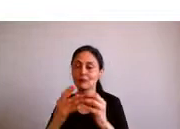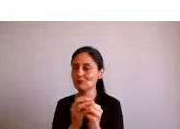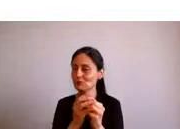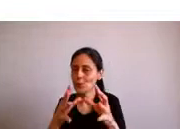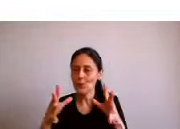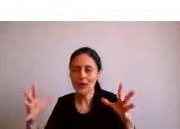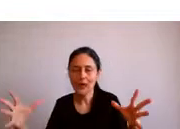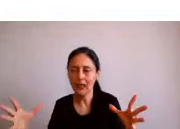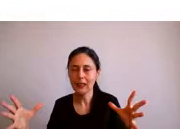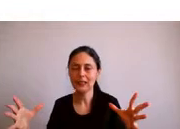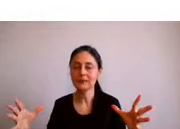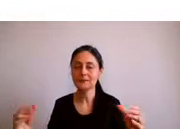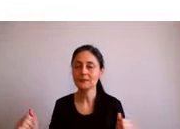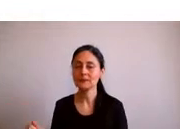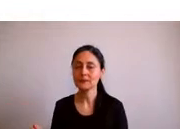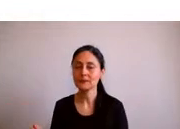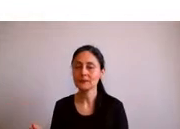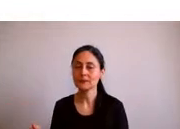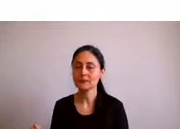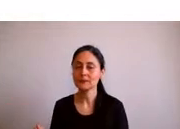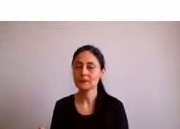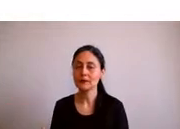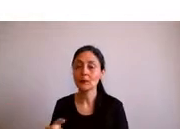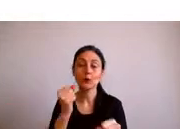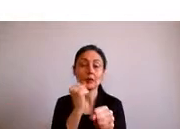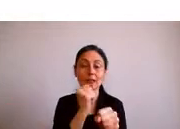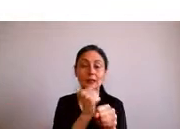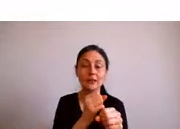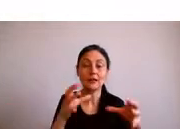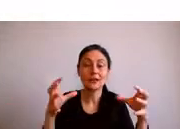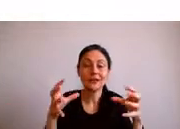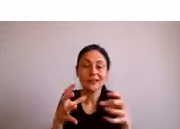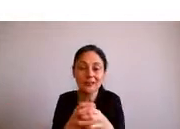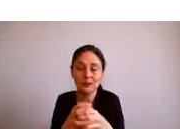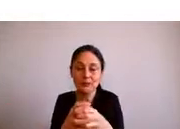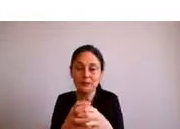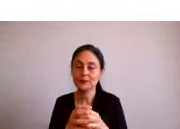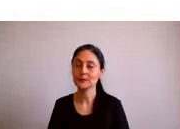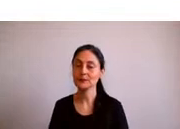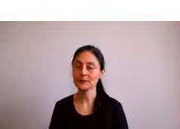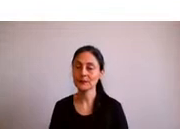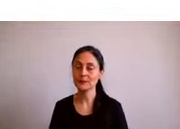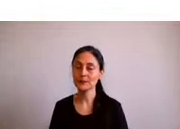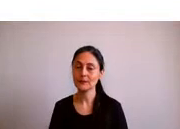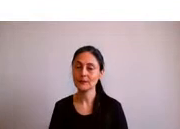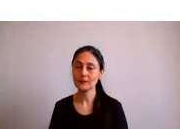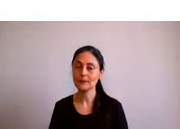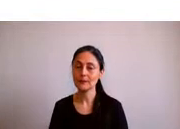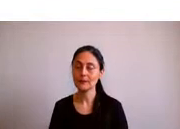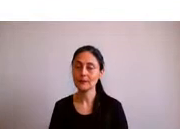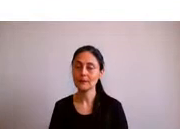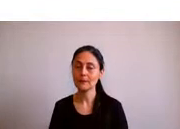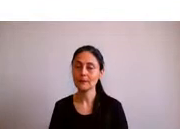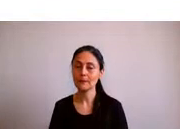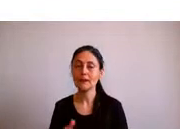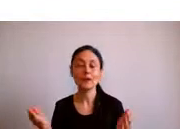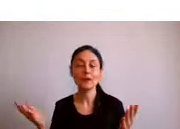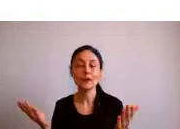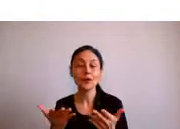recién, sobre el trabajo en equipo, sobre cómo quizá en algún momento